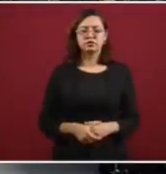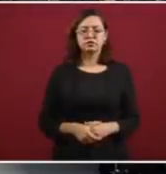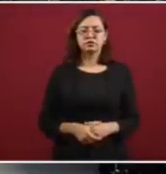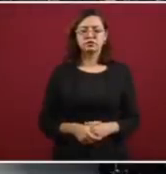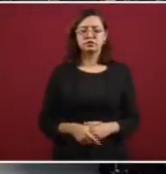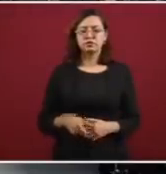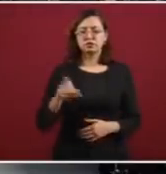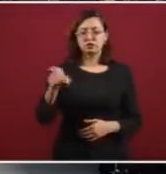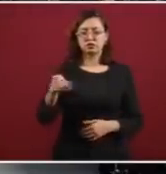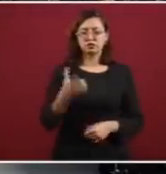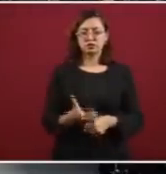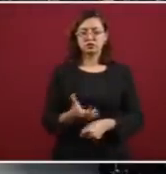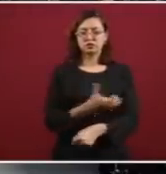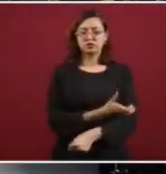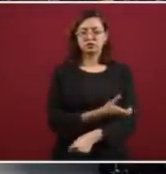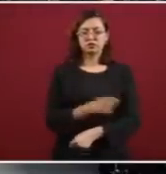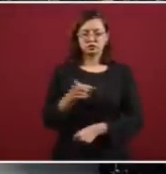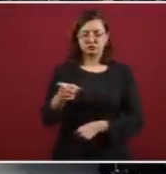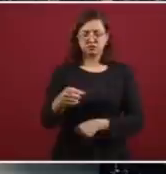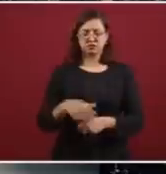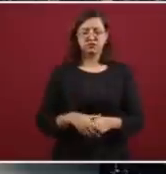La compañera Icon.